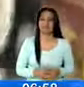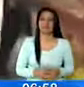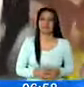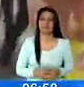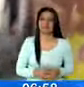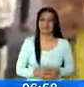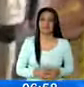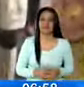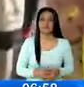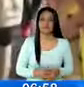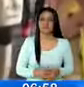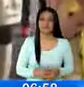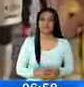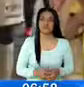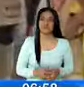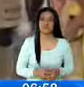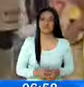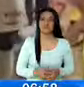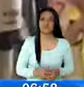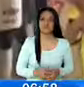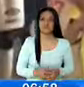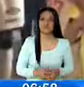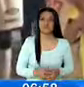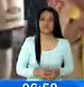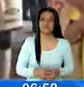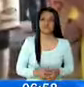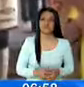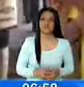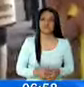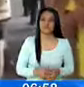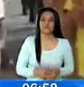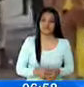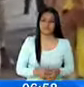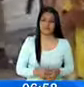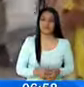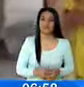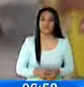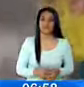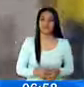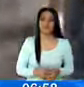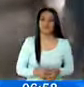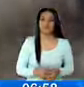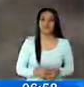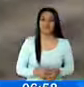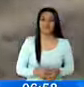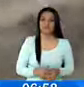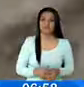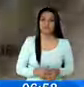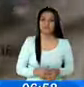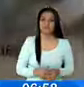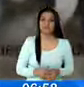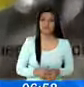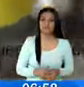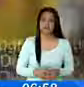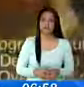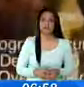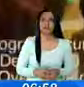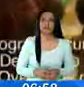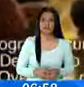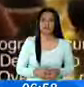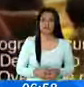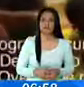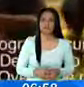era una persona sorda. Entonces él dijo, bueno, espéreme, me cerró la puerta, yo esperé, le dije que quiero entrar con mi hijo, me imagino que fue a hablar con